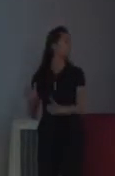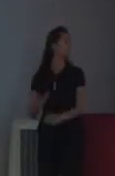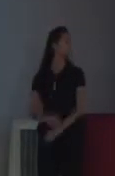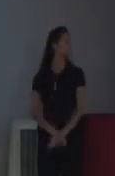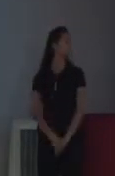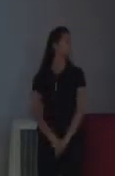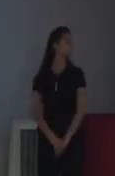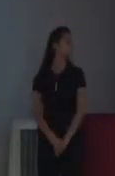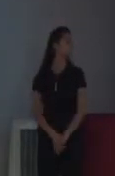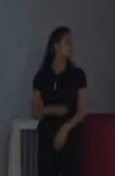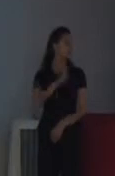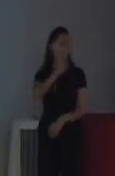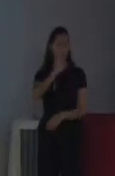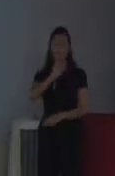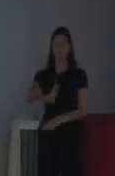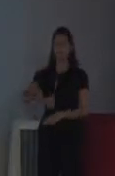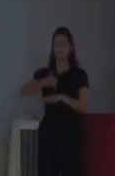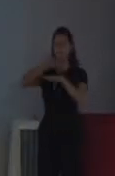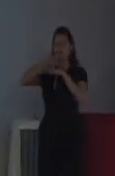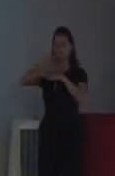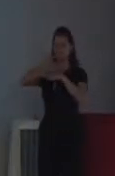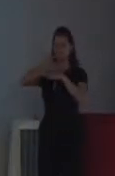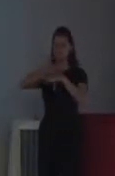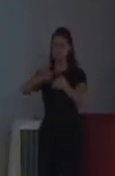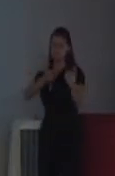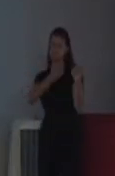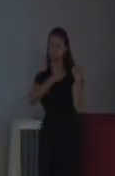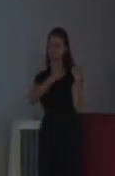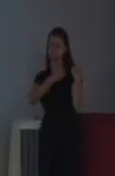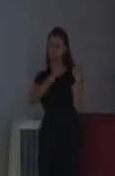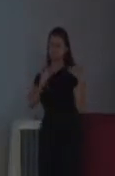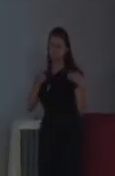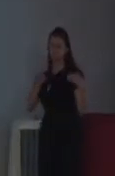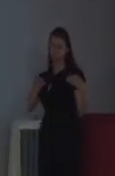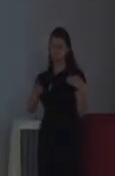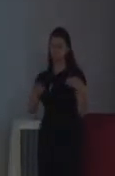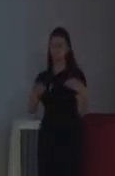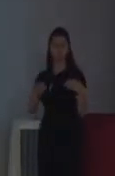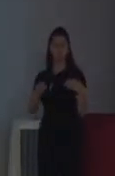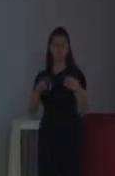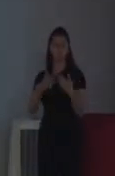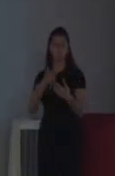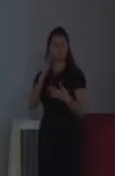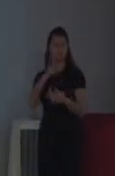¿En cabeza de quién está este Sistema Nacional de Discapacidad?